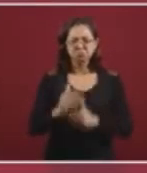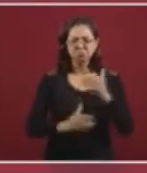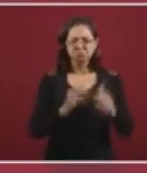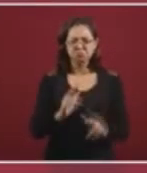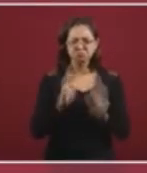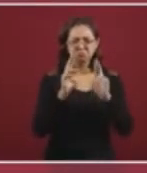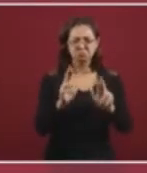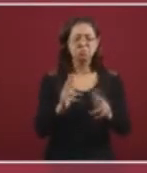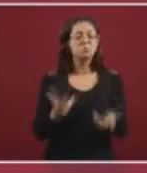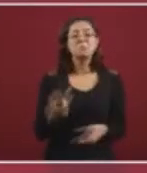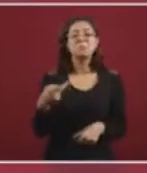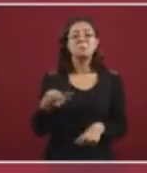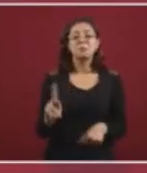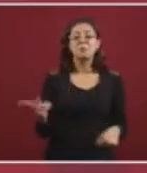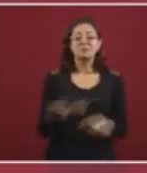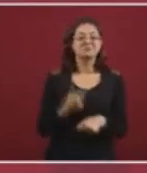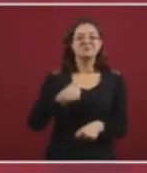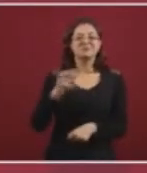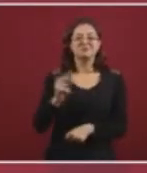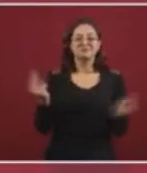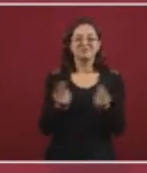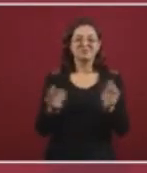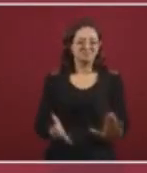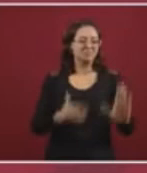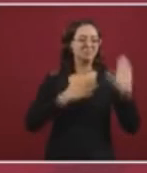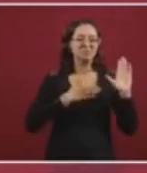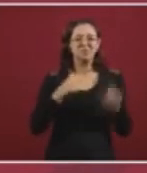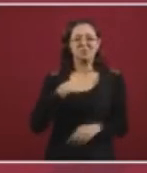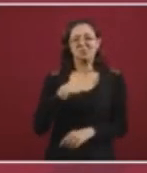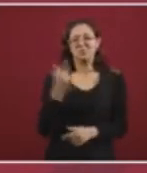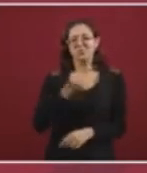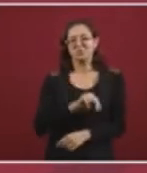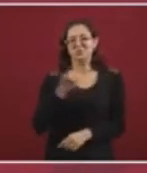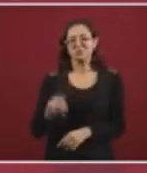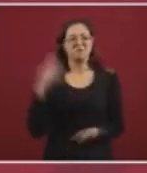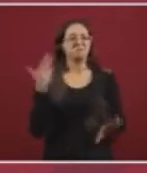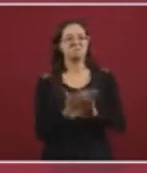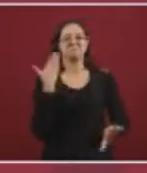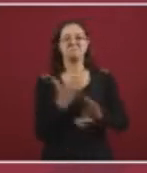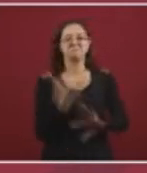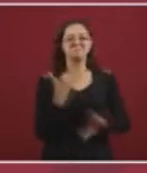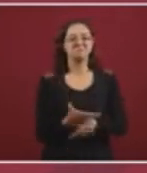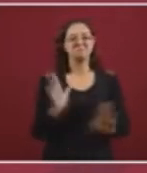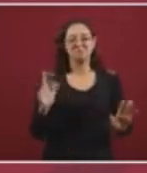tenido otro lenguaje, no tengo por qué comprometerme, porque sencillamente actúo con